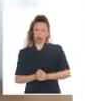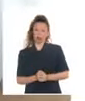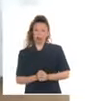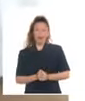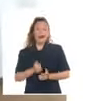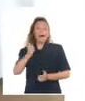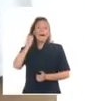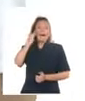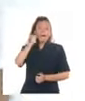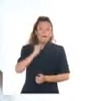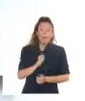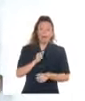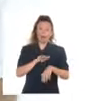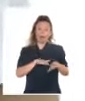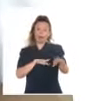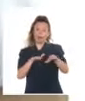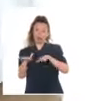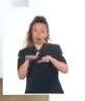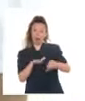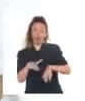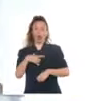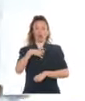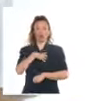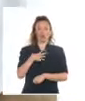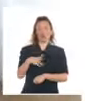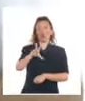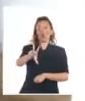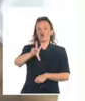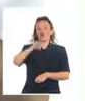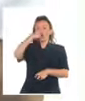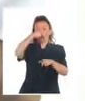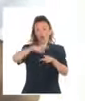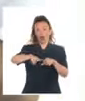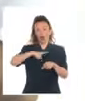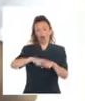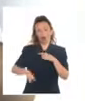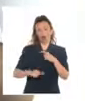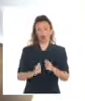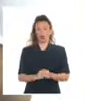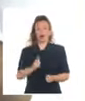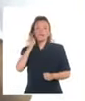integrado tiene nuevas decisiones se han ampliado sus salones